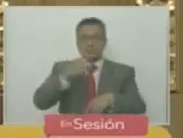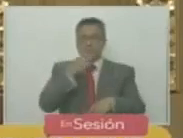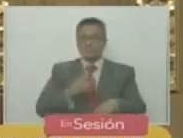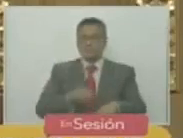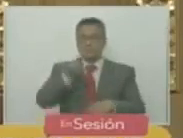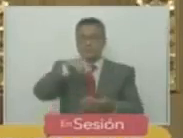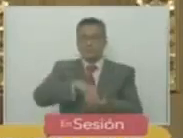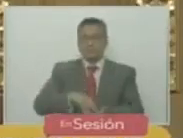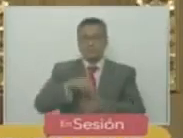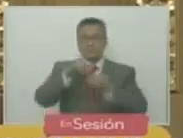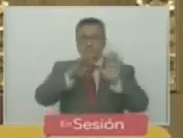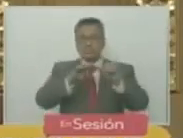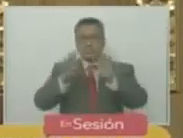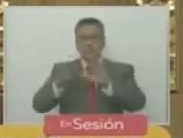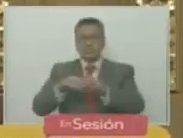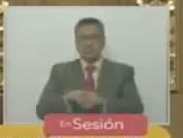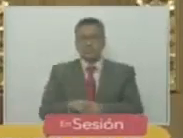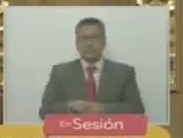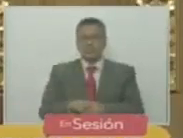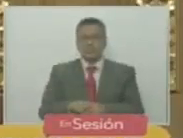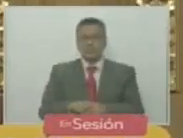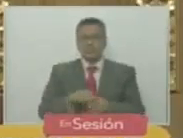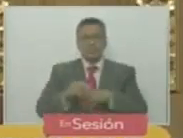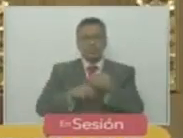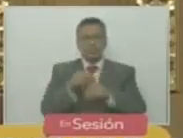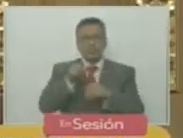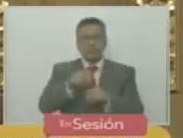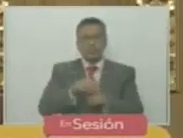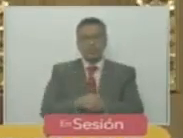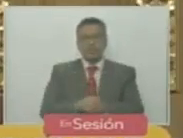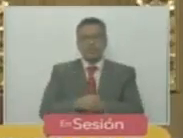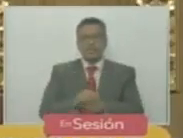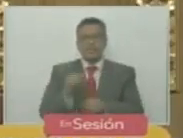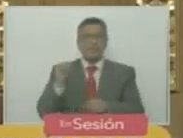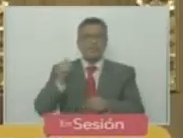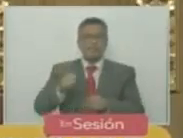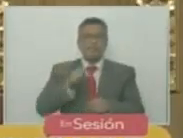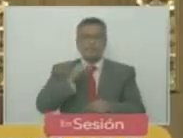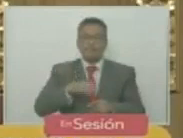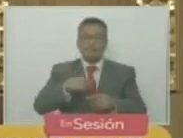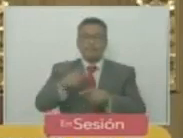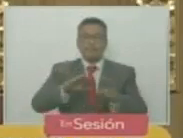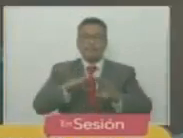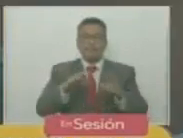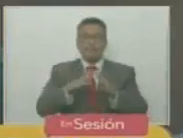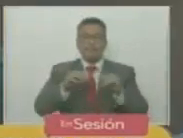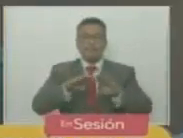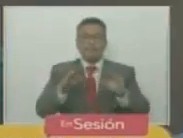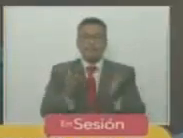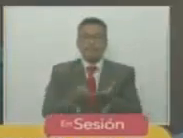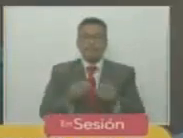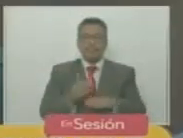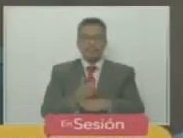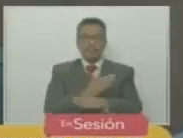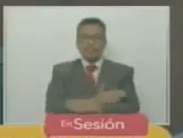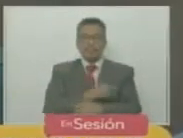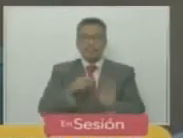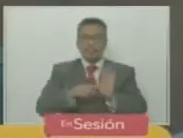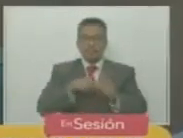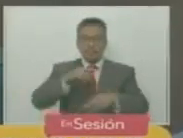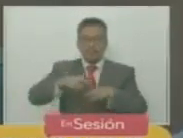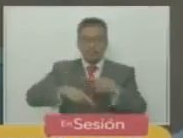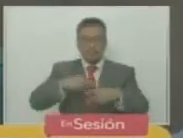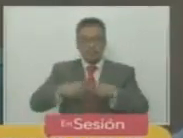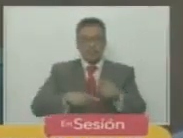de diciembre de 1999, siendo esta una de las más avanzadas del mundo. En su preámbulo están